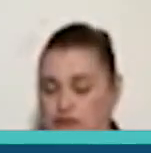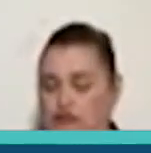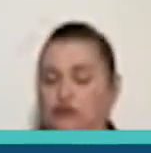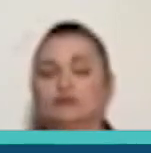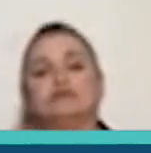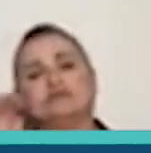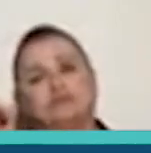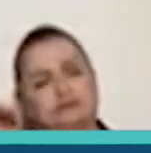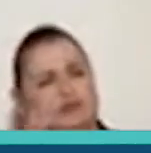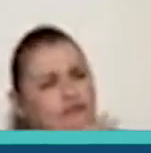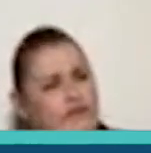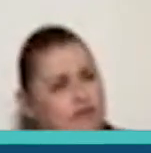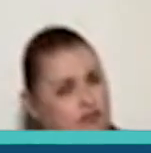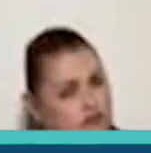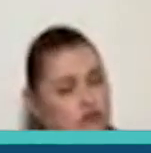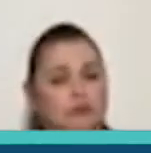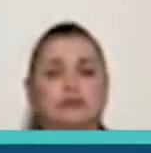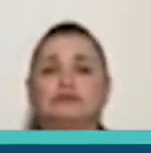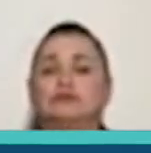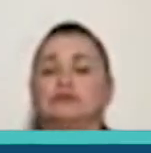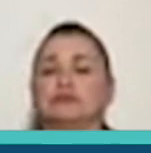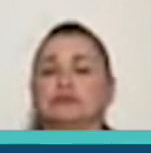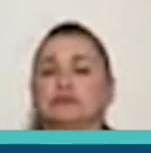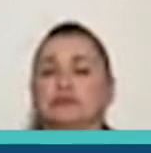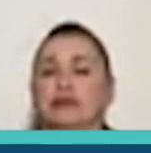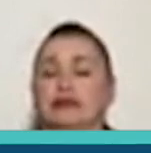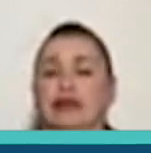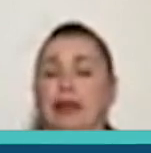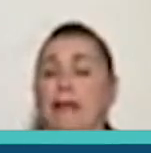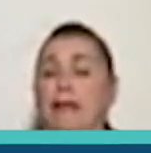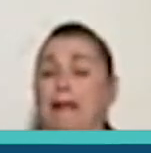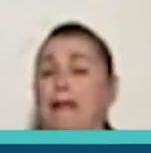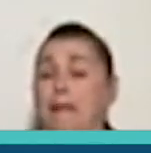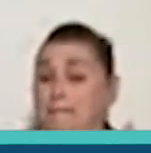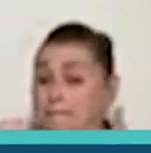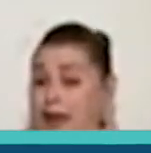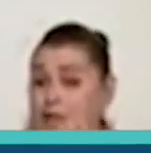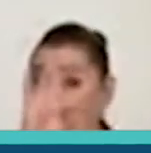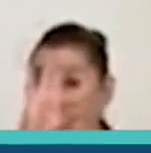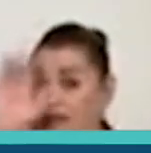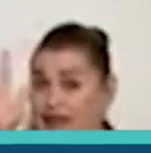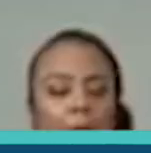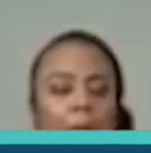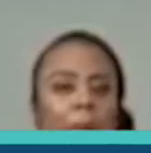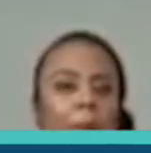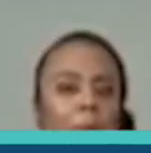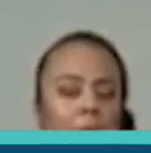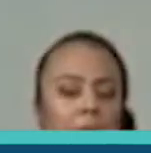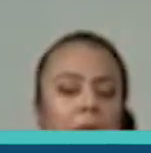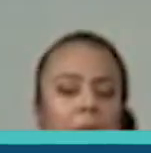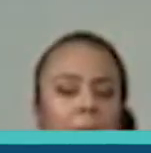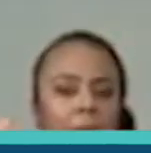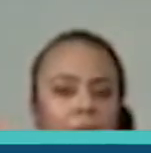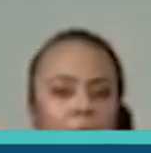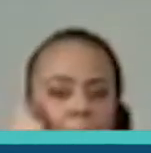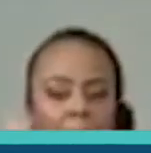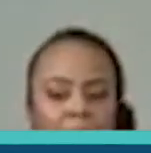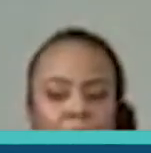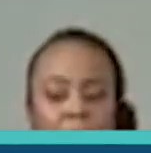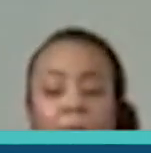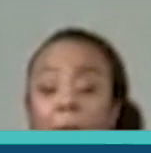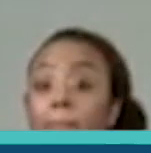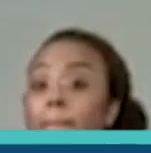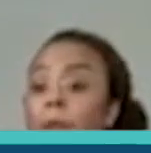candidatos como Linet Saborío del PUS, Fabricio Alvarado de Nueva República, José María Villalta de Frente Amplio y Rolando Araya de Costa Rica